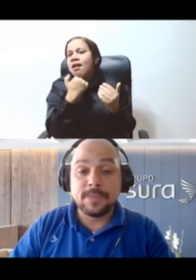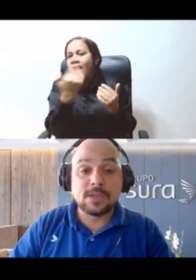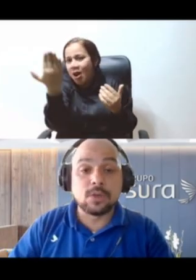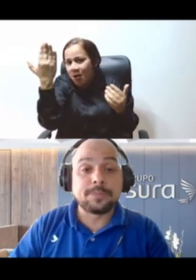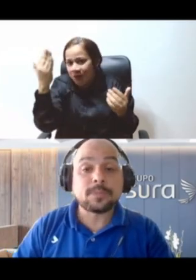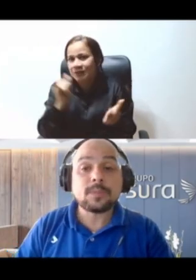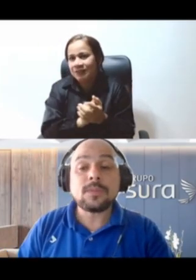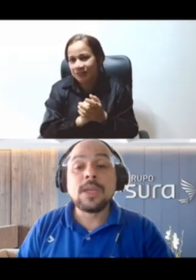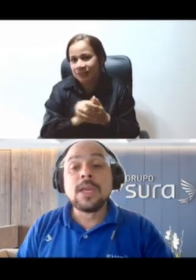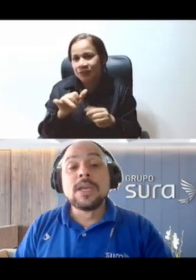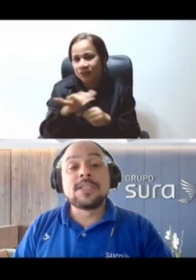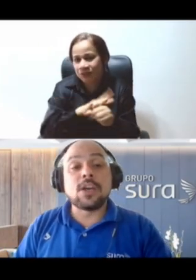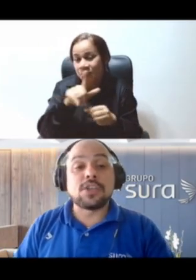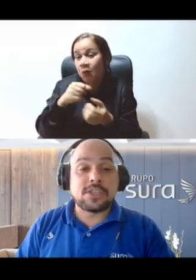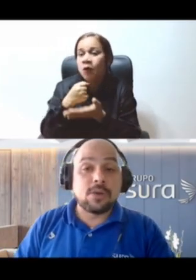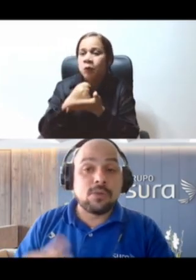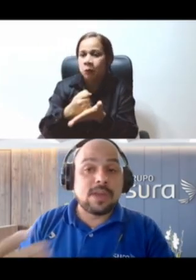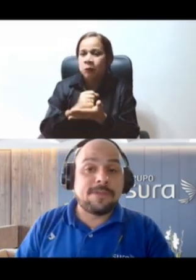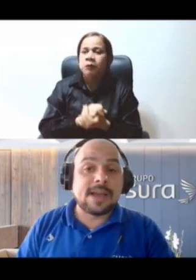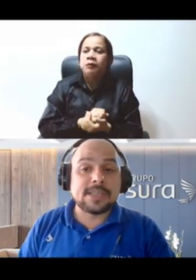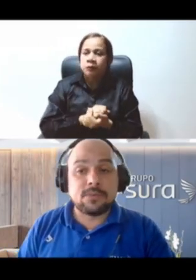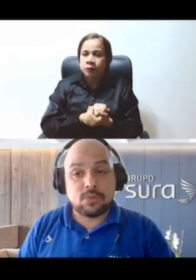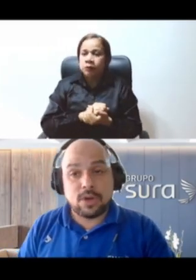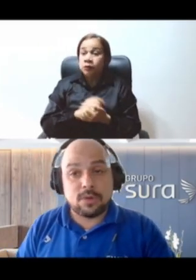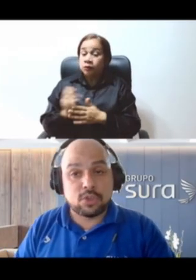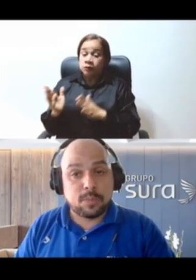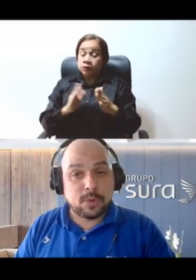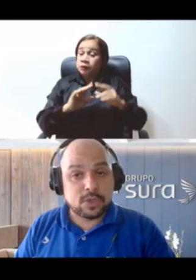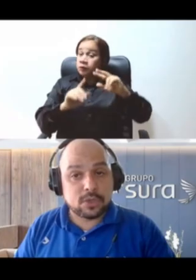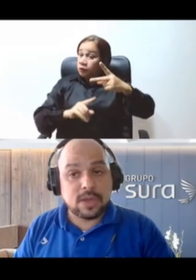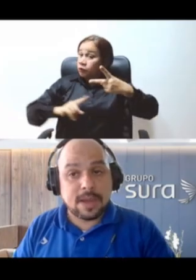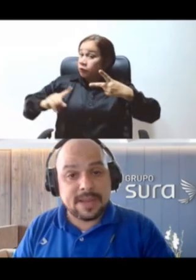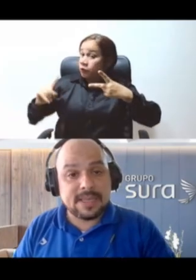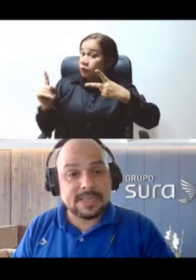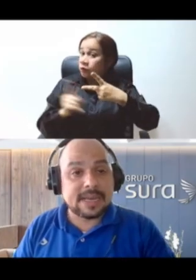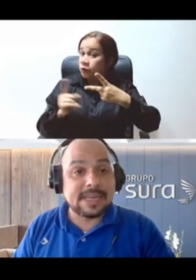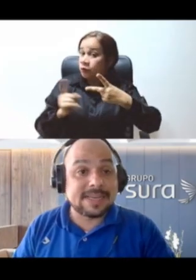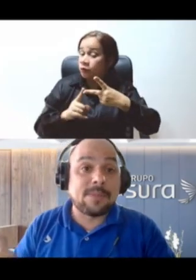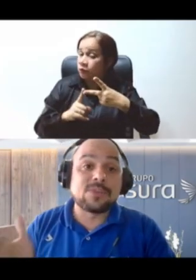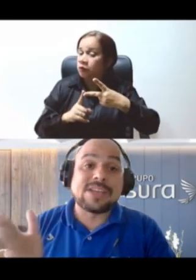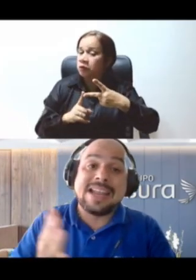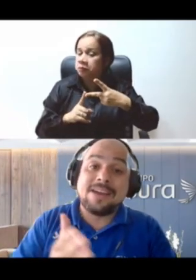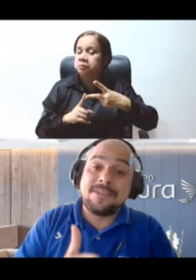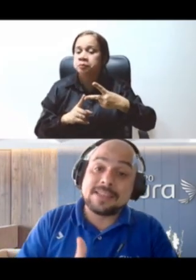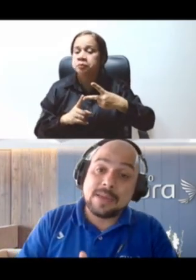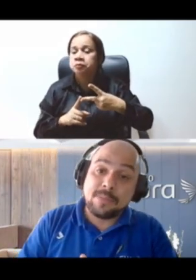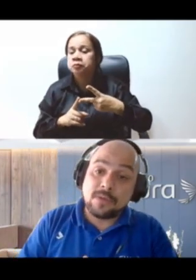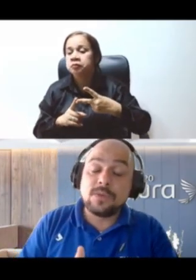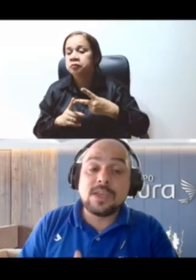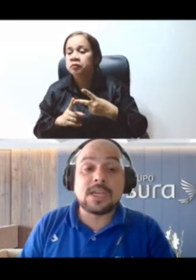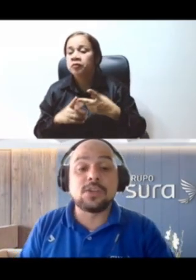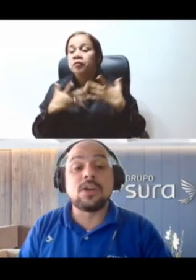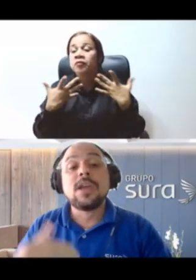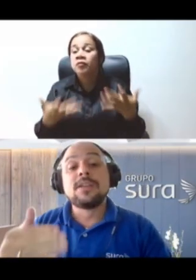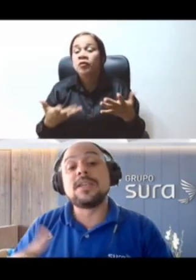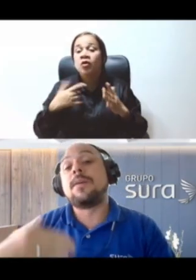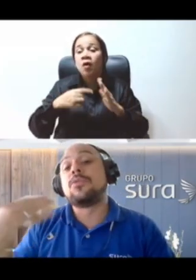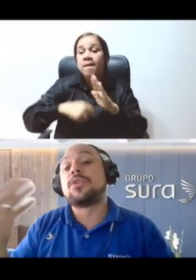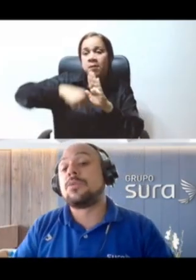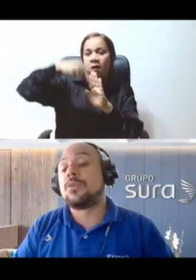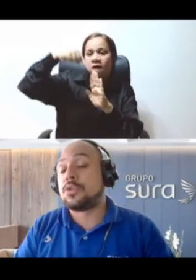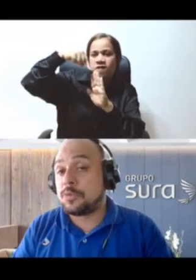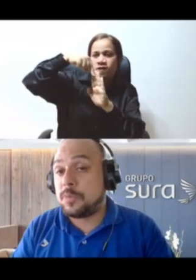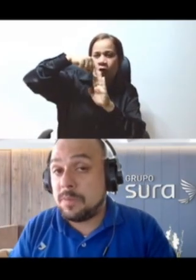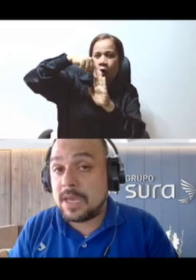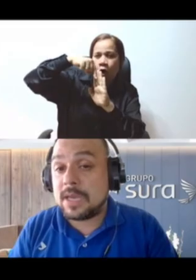requiriendo ayuda. ¿Listo? Chicos, segunda fase dentro de nuestro proceso de aprendizaje, ya vamos a la fase de profundización,